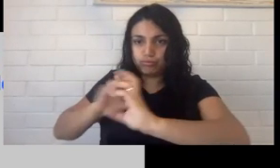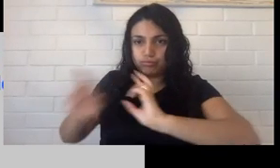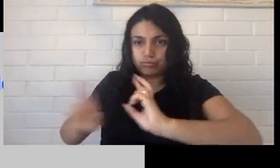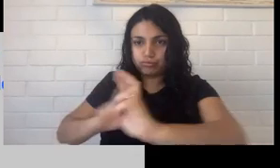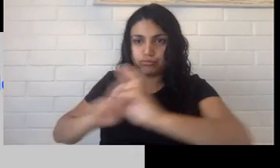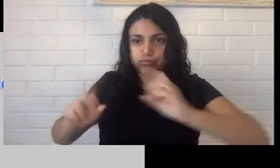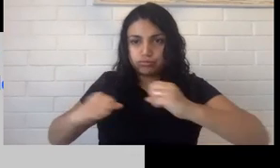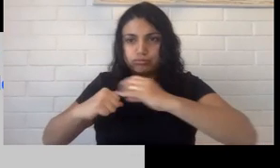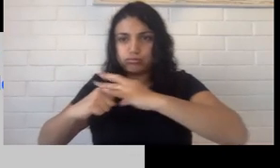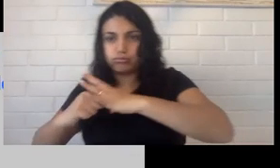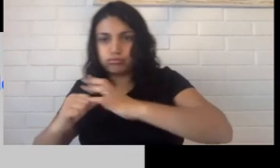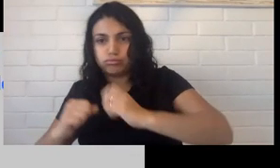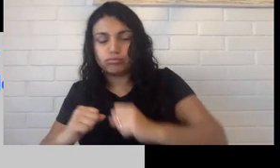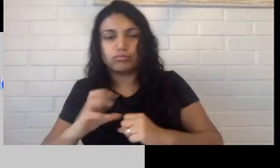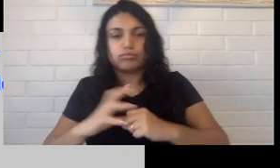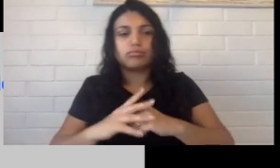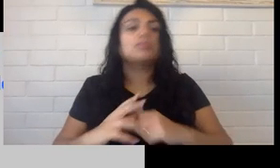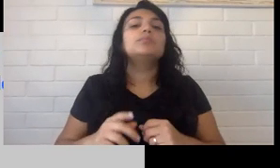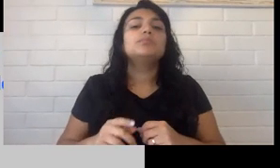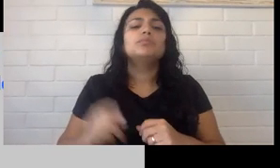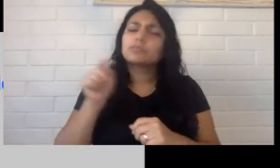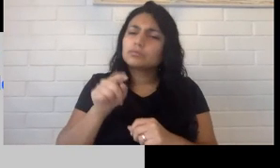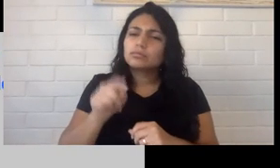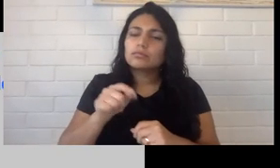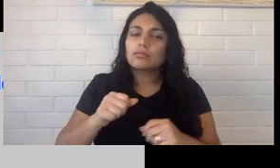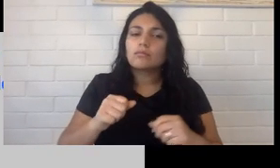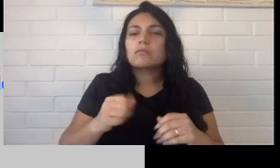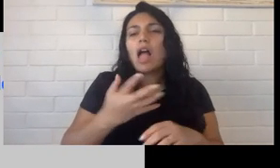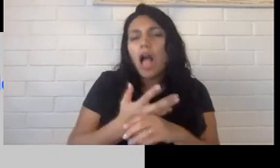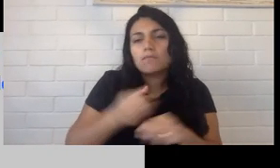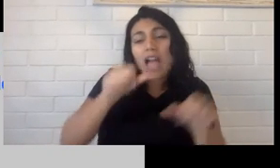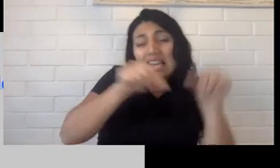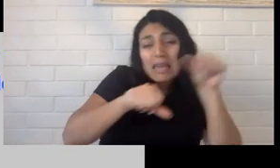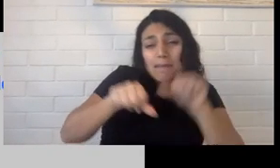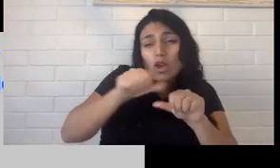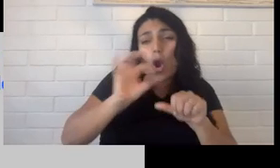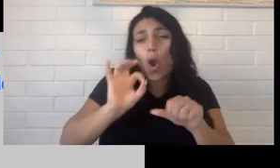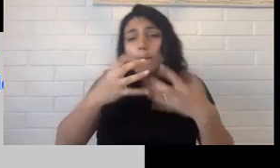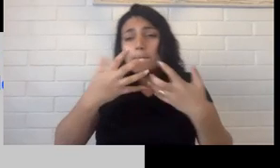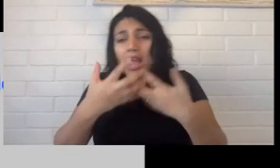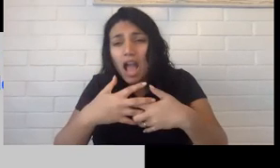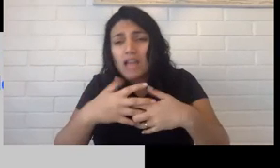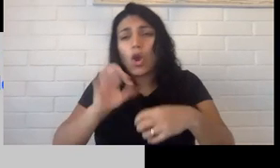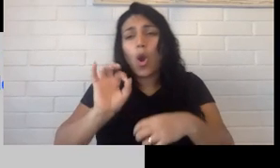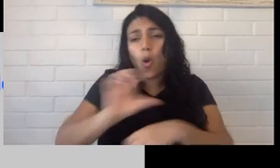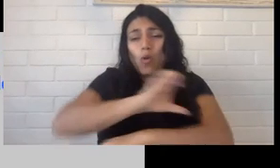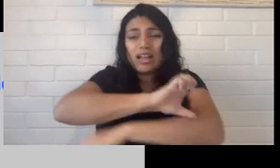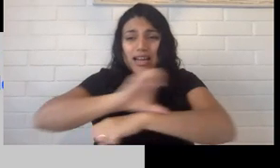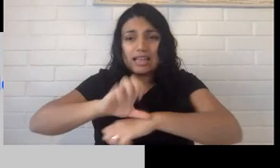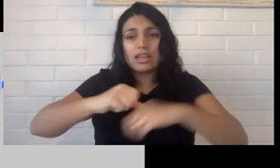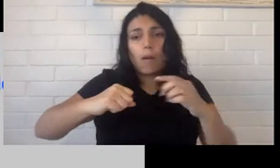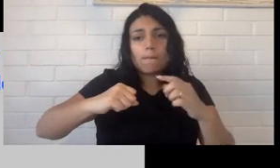Y entonces, típicamente, hay un estímulo que puede ser químico, que puede ser mecánico, que puede ser eléctrico,